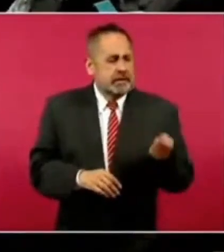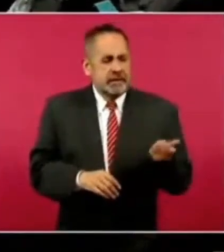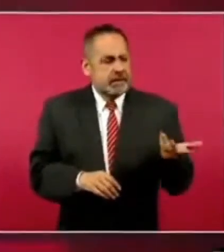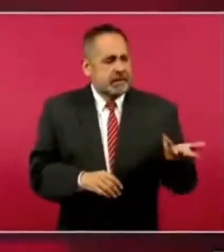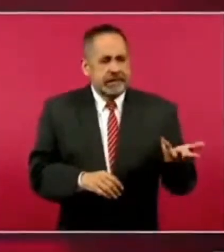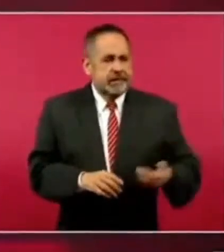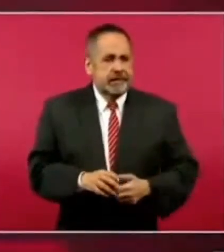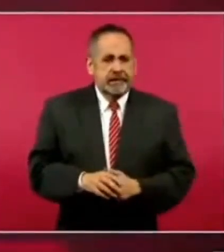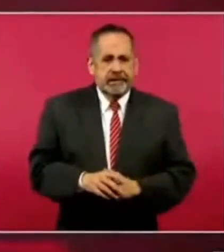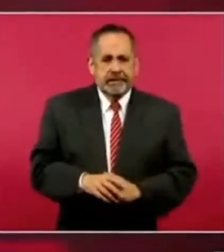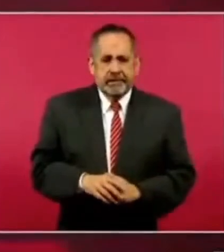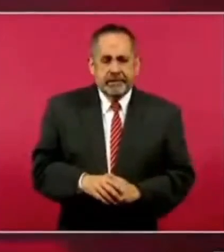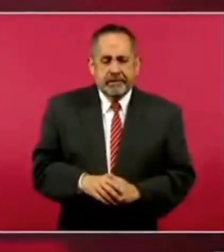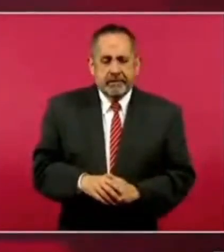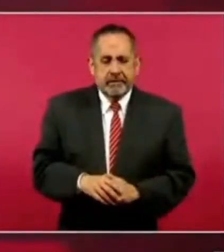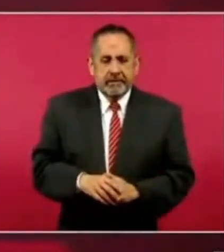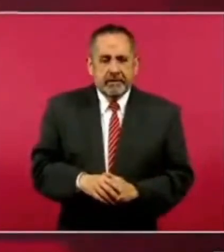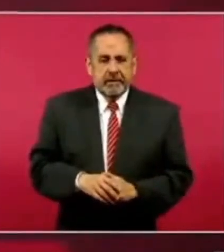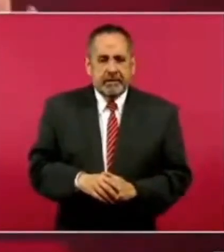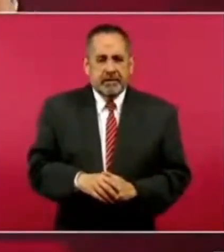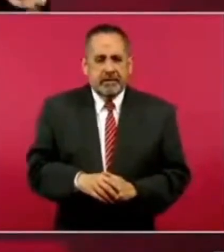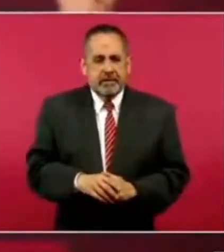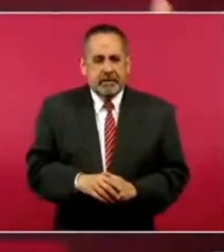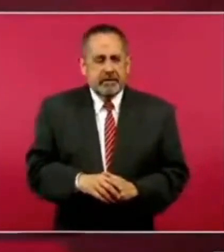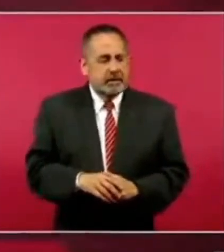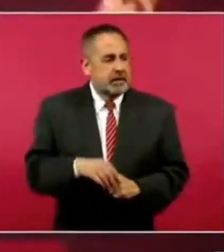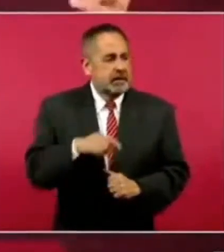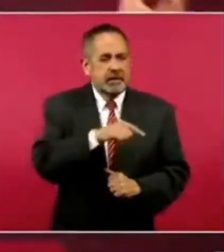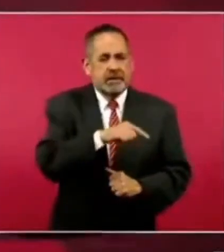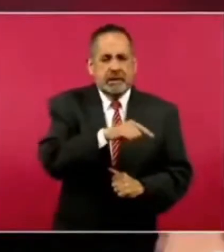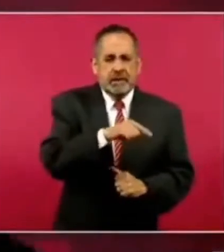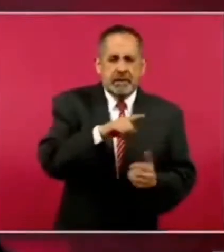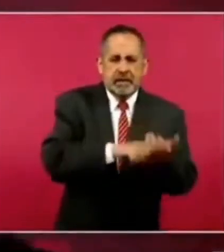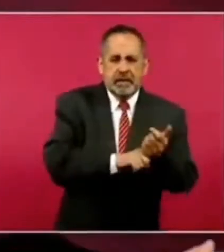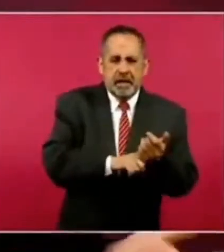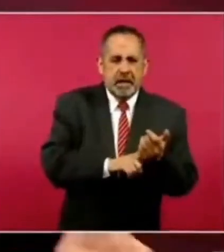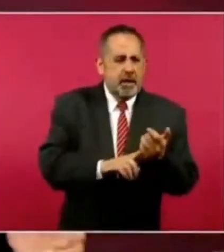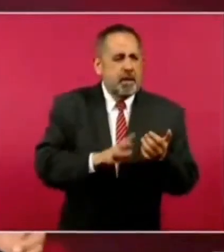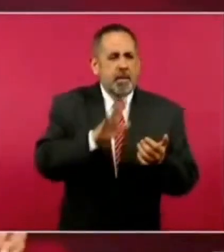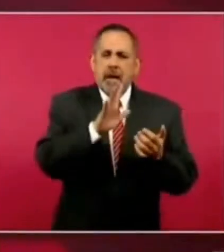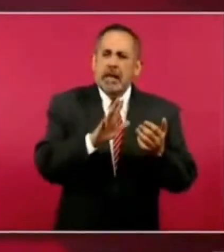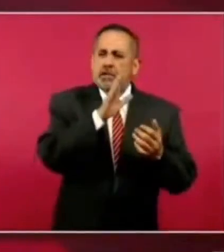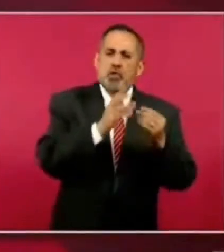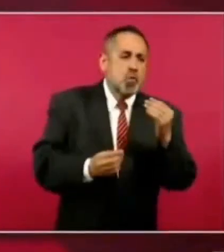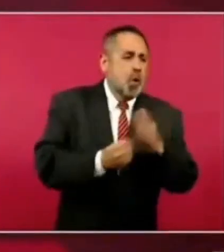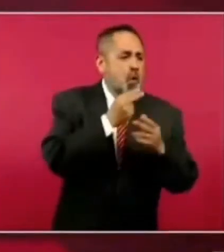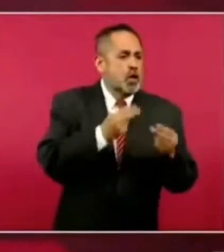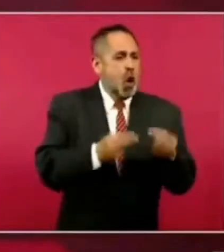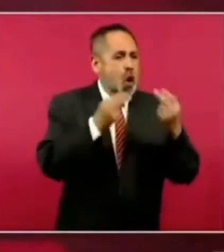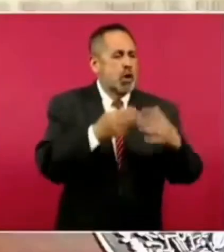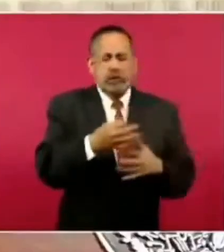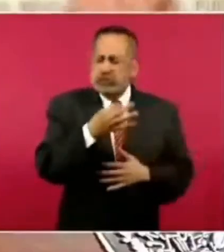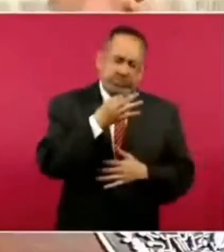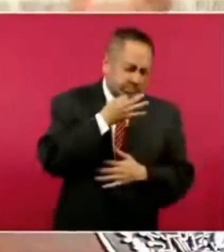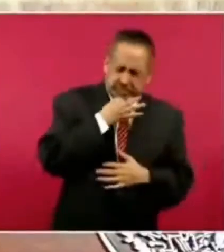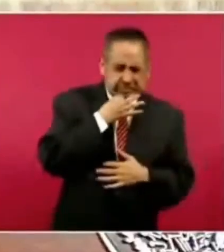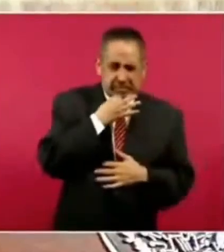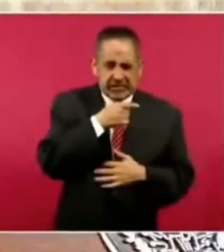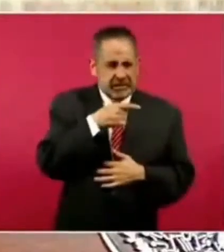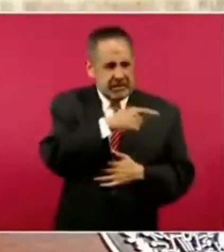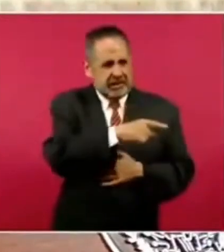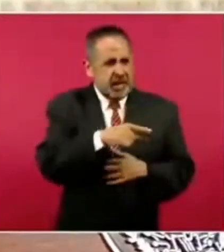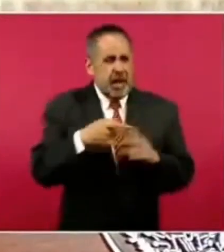que se convirtieron como en empresas inmobiliarias, de cómo compraron